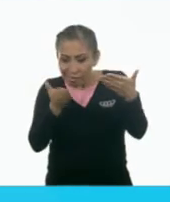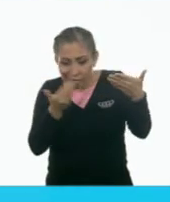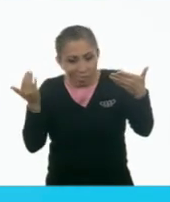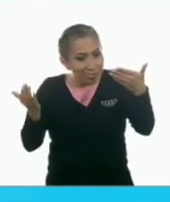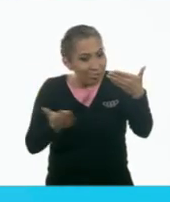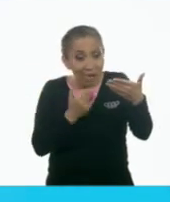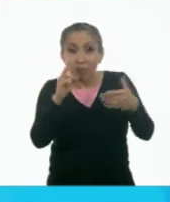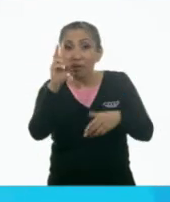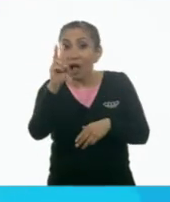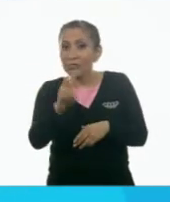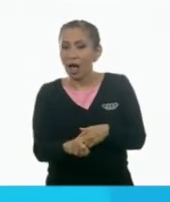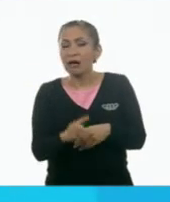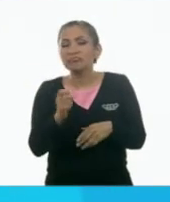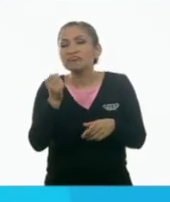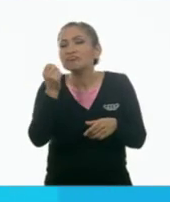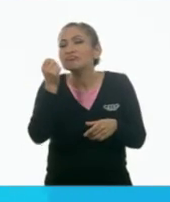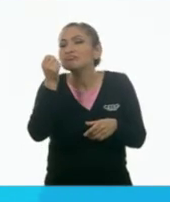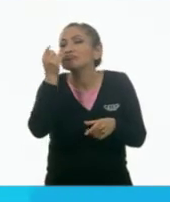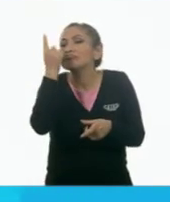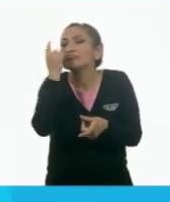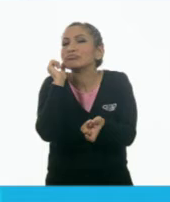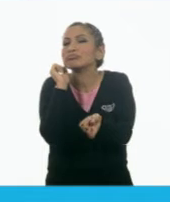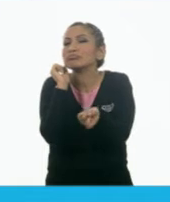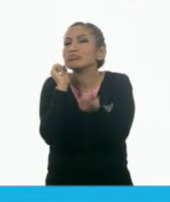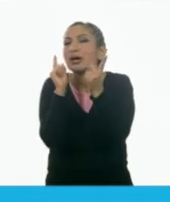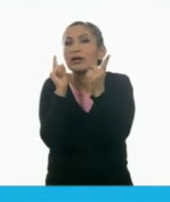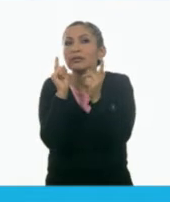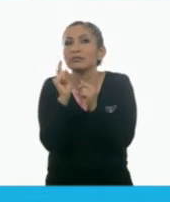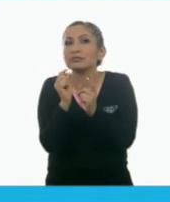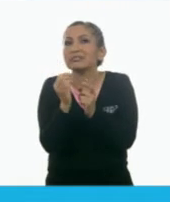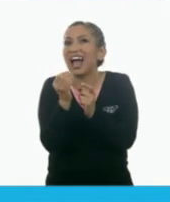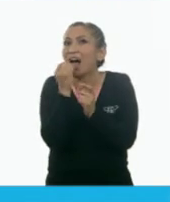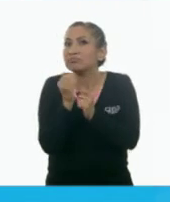la verdad, de vez en cuando,